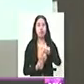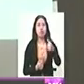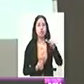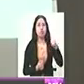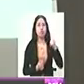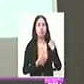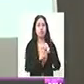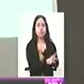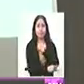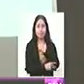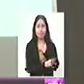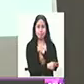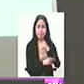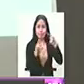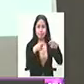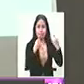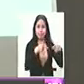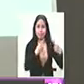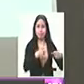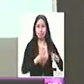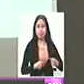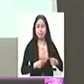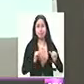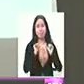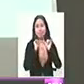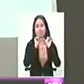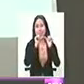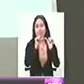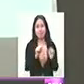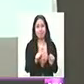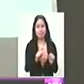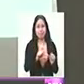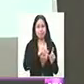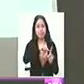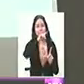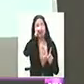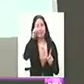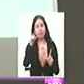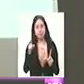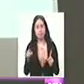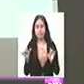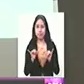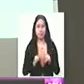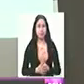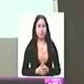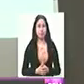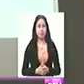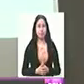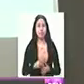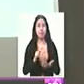países fronterizos están en una fase de desescalada, lo que nos